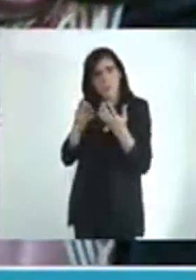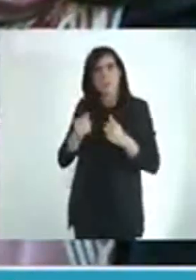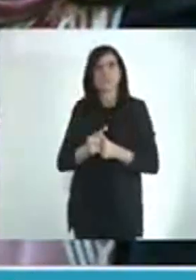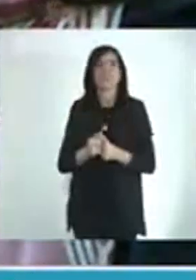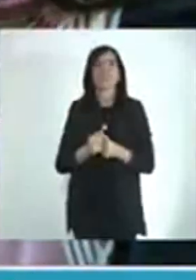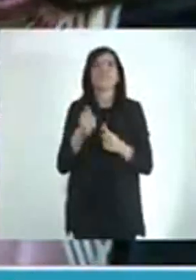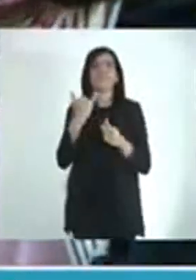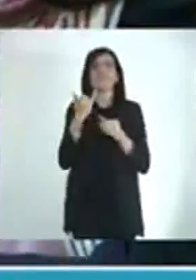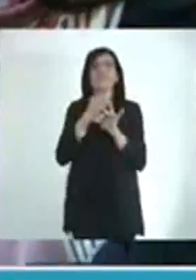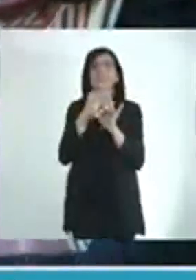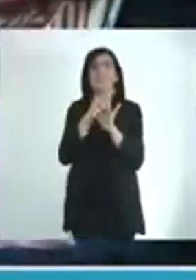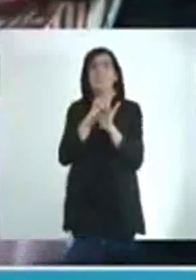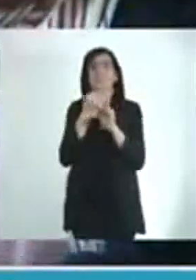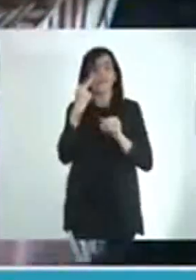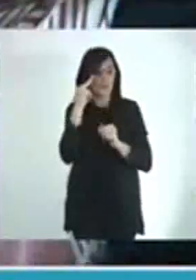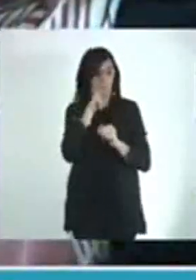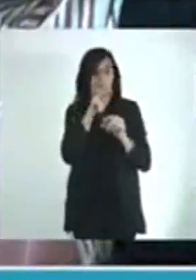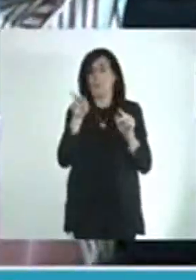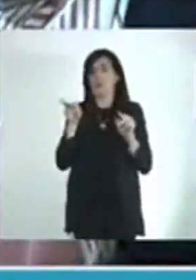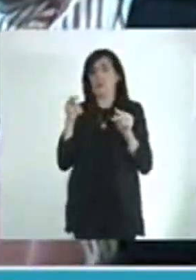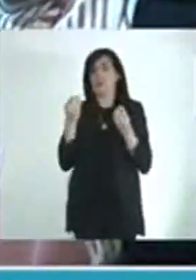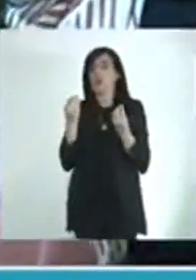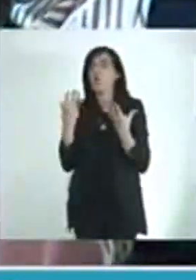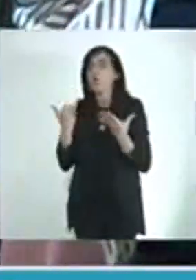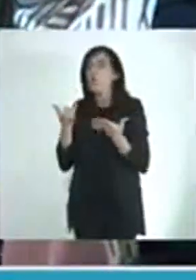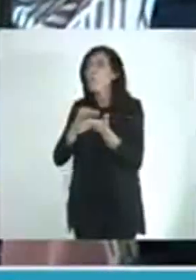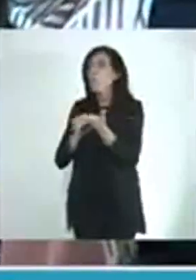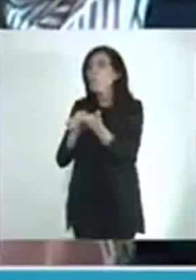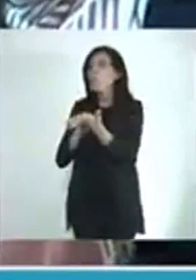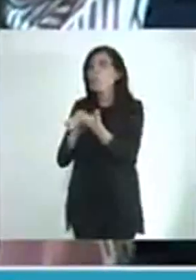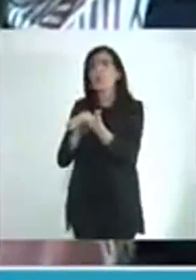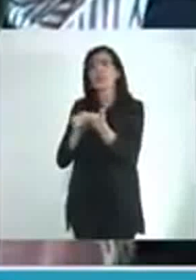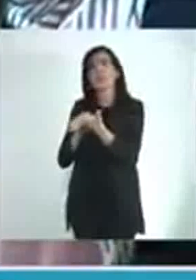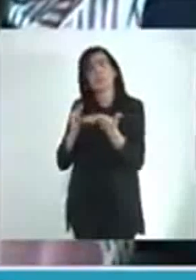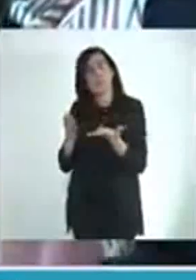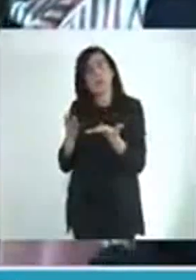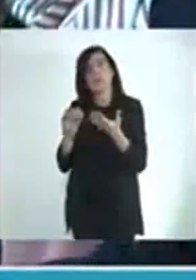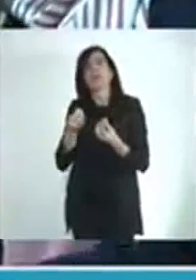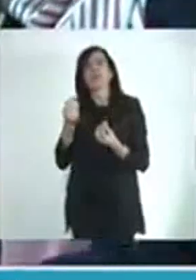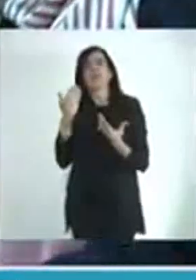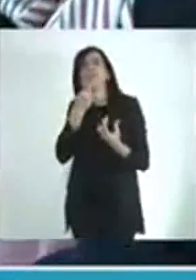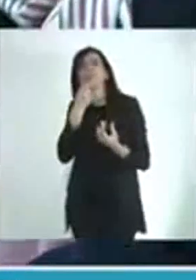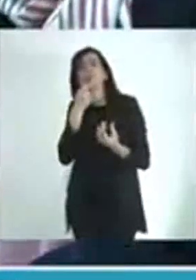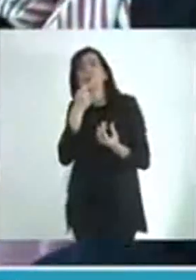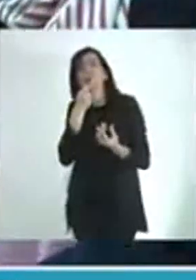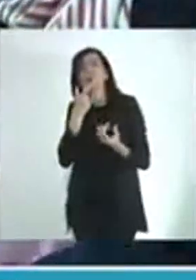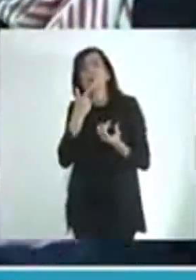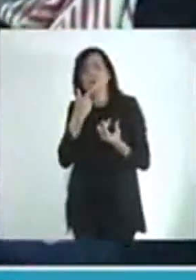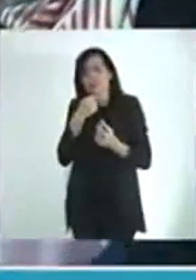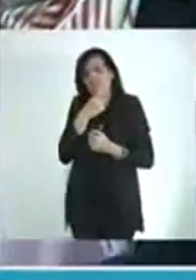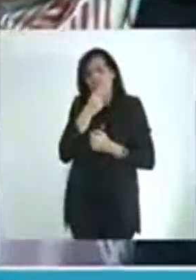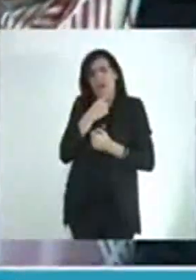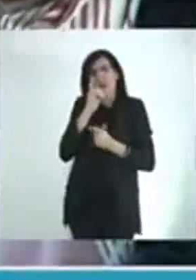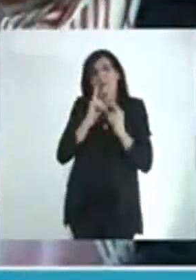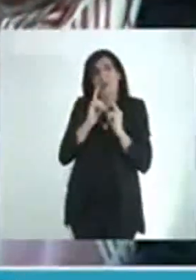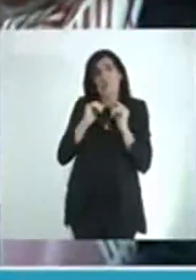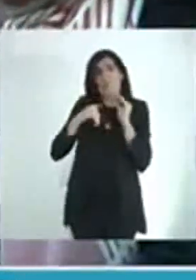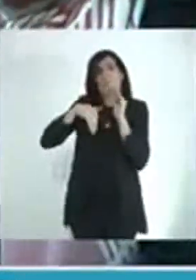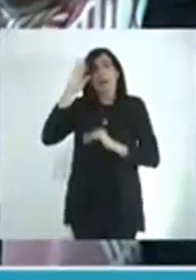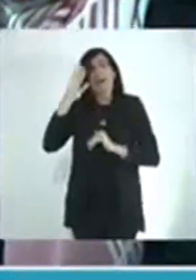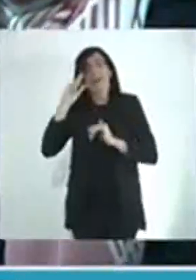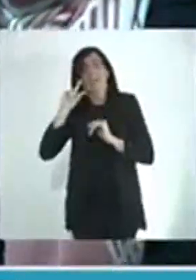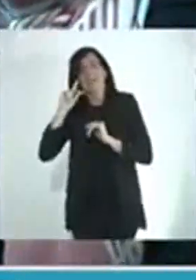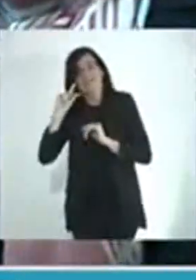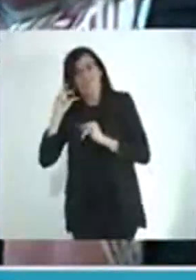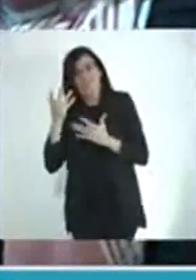las escuelas. Acá ustedes están viendo distintos materiales que se pueden hacer desde cosas sencillas hasta cosas más